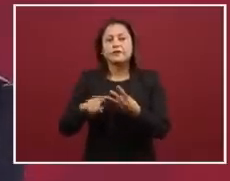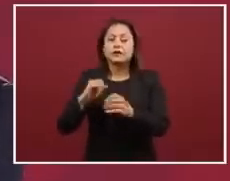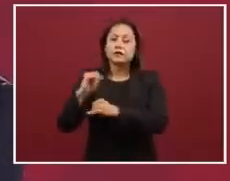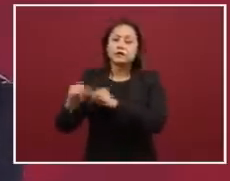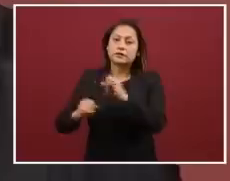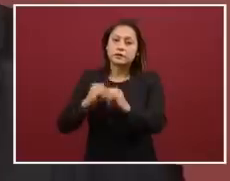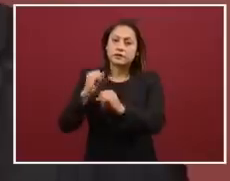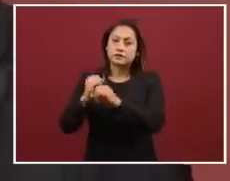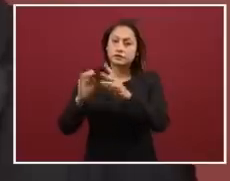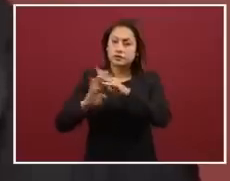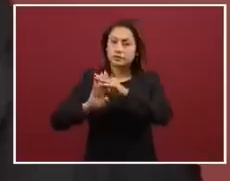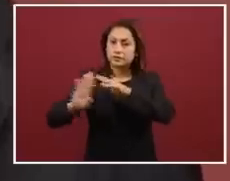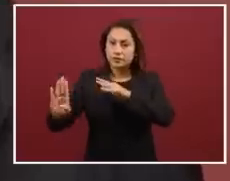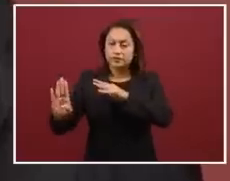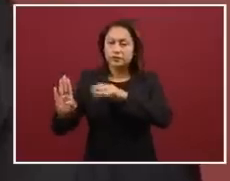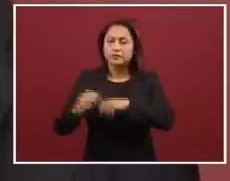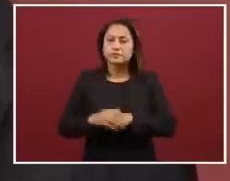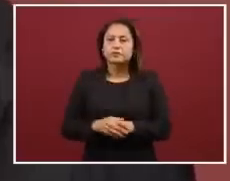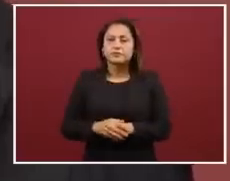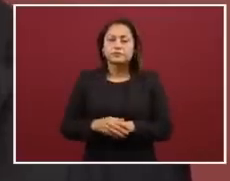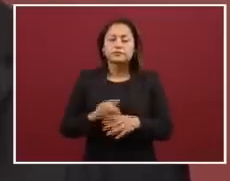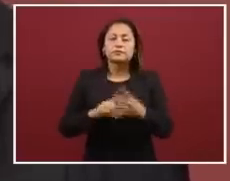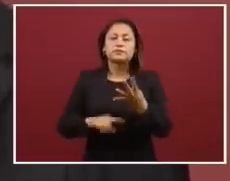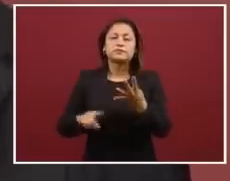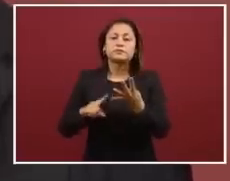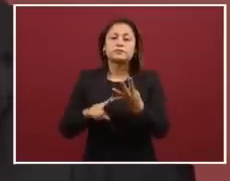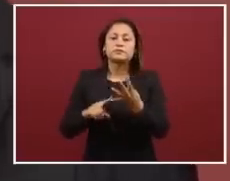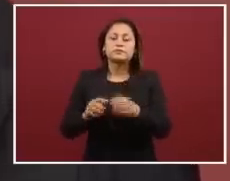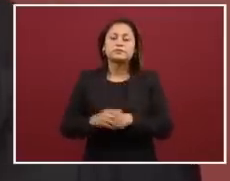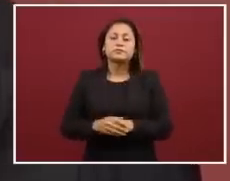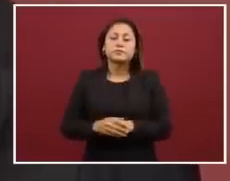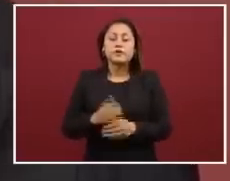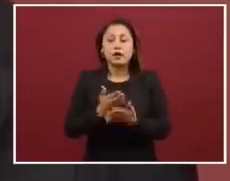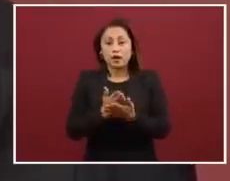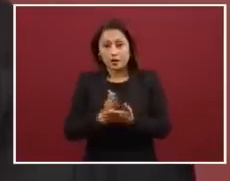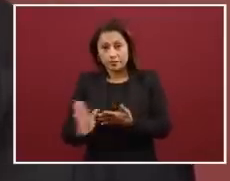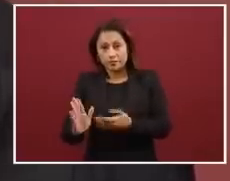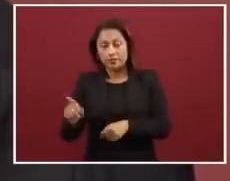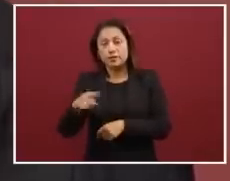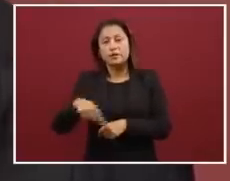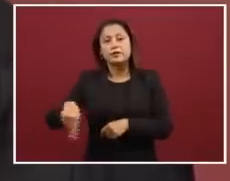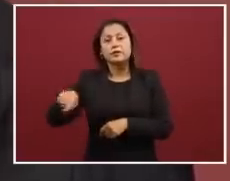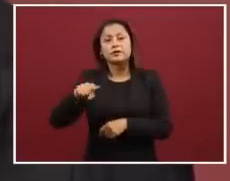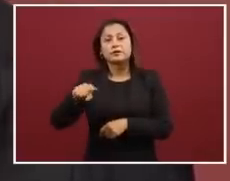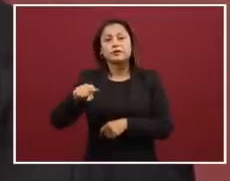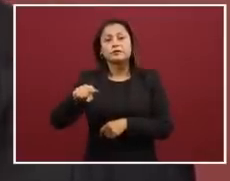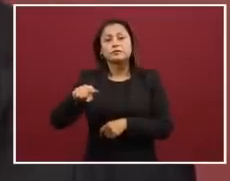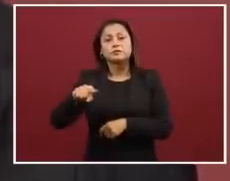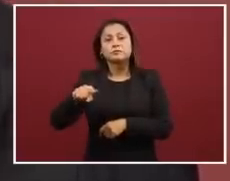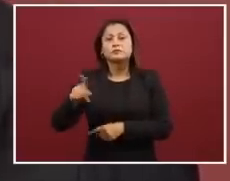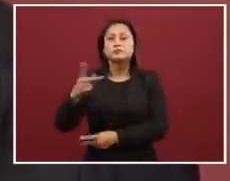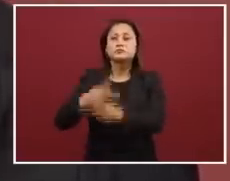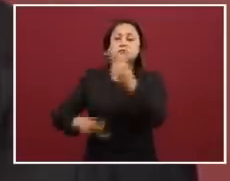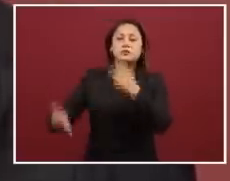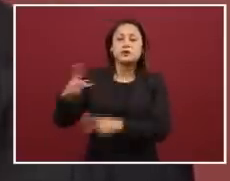de las Migraciones, y vamos a tener también la presencia de la